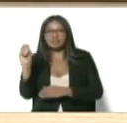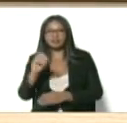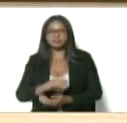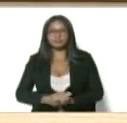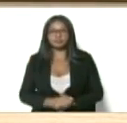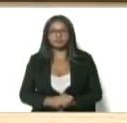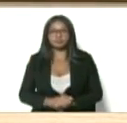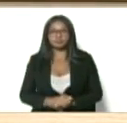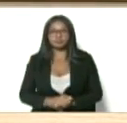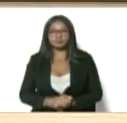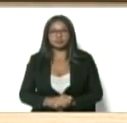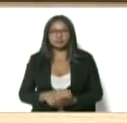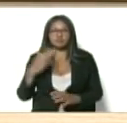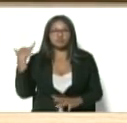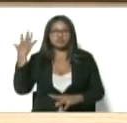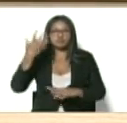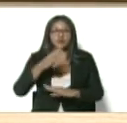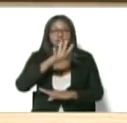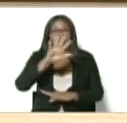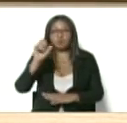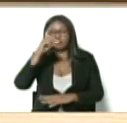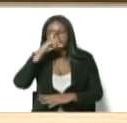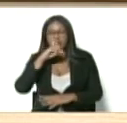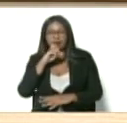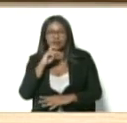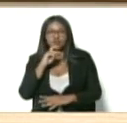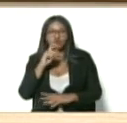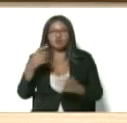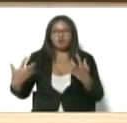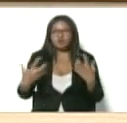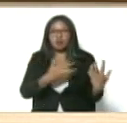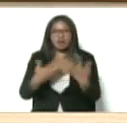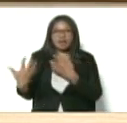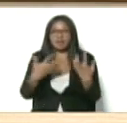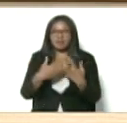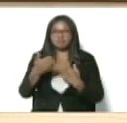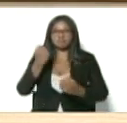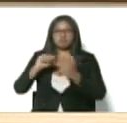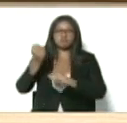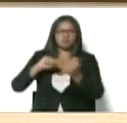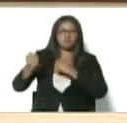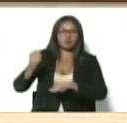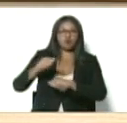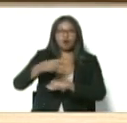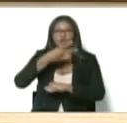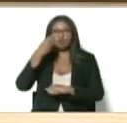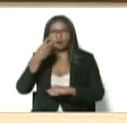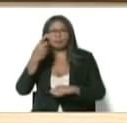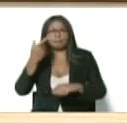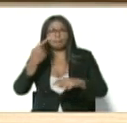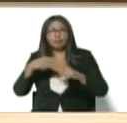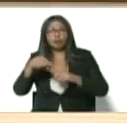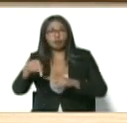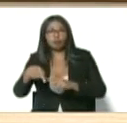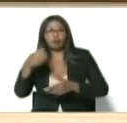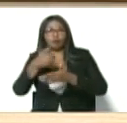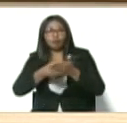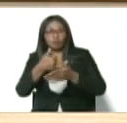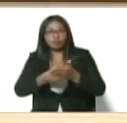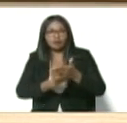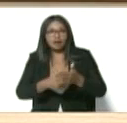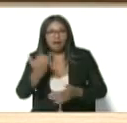hace casi 50 años declararon la guerra contra las drogas y hoy están peor